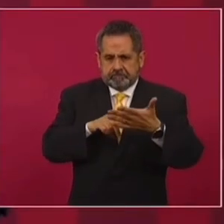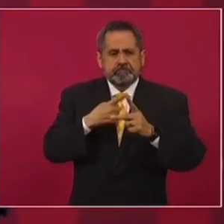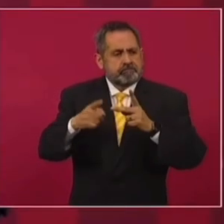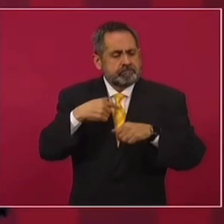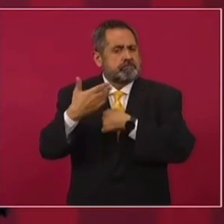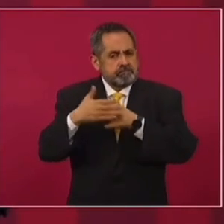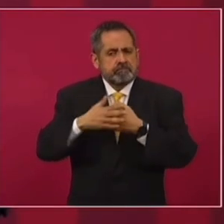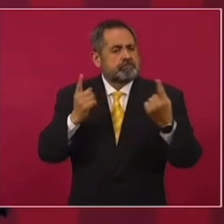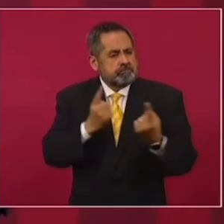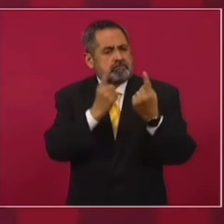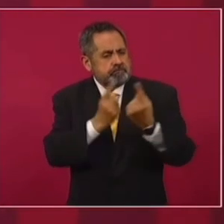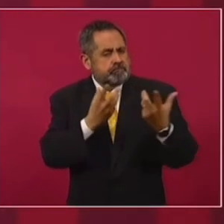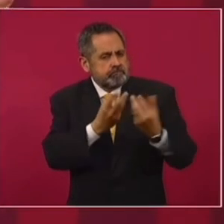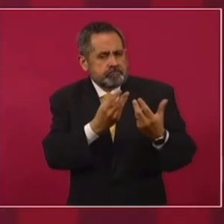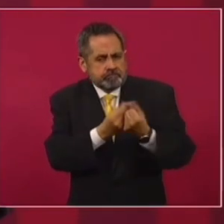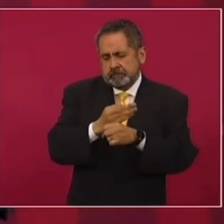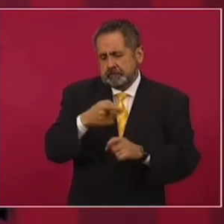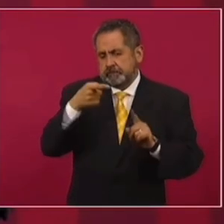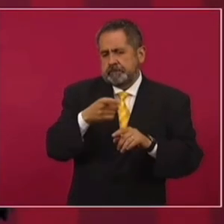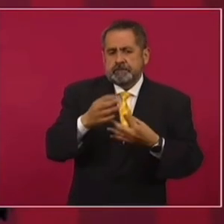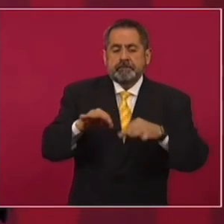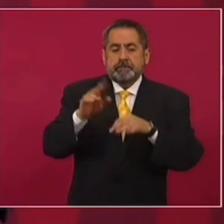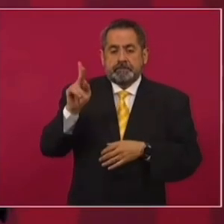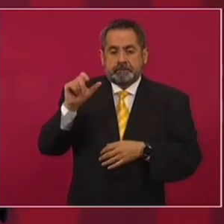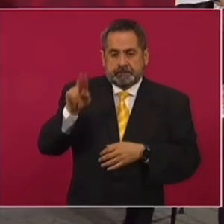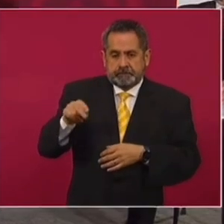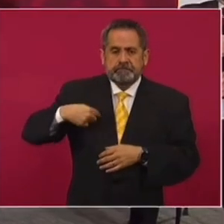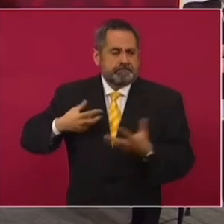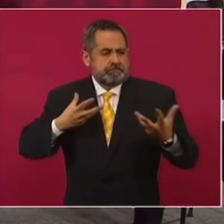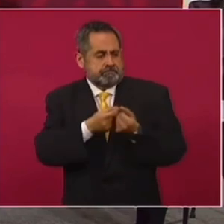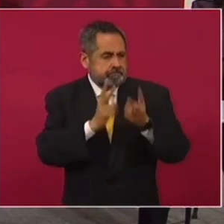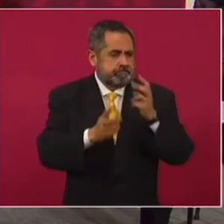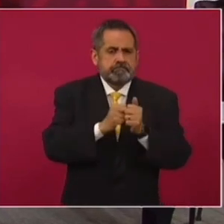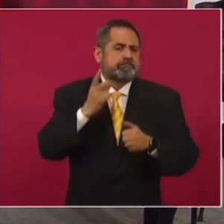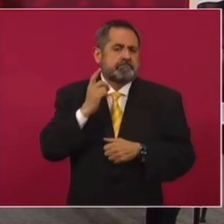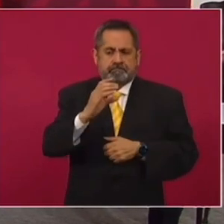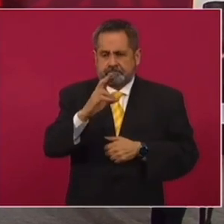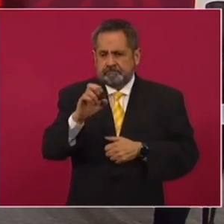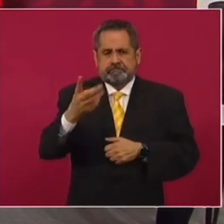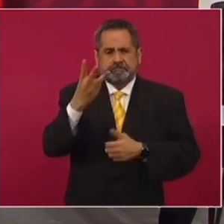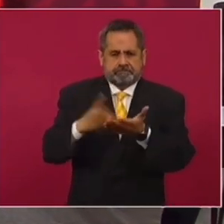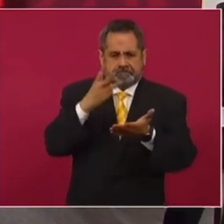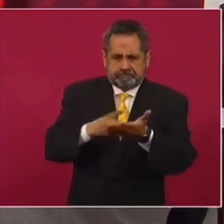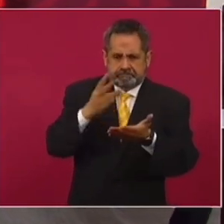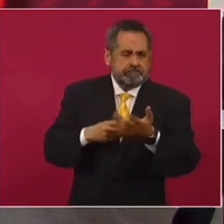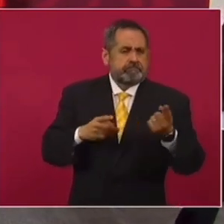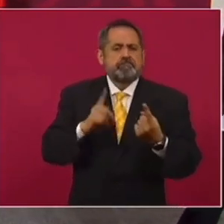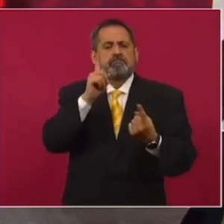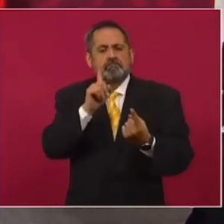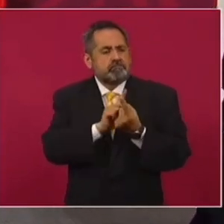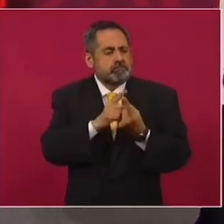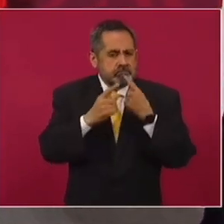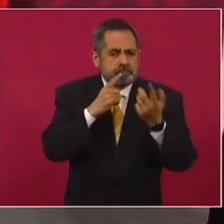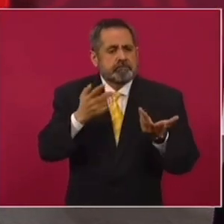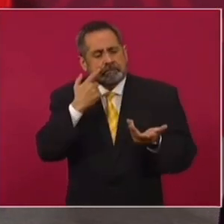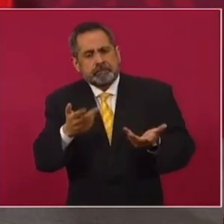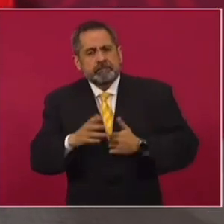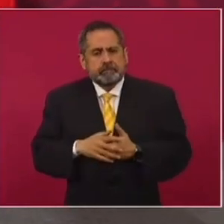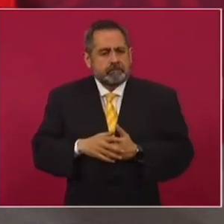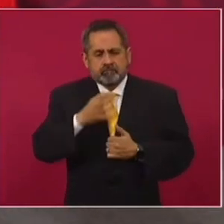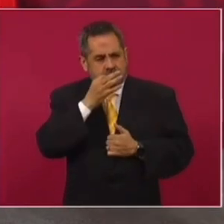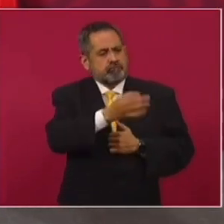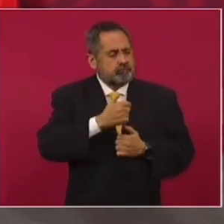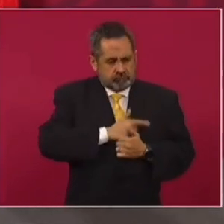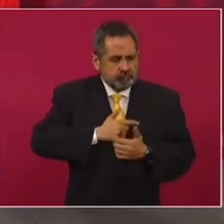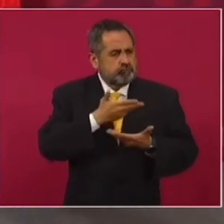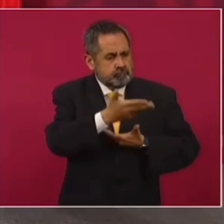de encuentros, de se iniciara una, se abriera un diálogo. Nos hemos reunido con el diputado Krill en tres ocasiones. La primera pues, fue una comunicación para decirle que